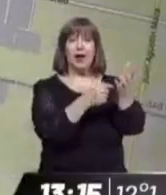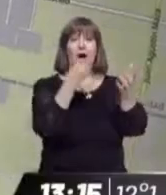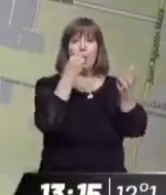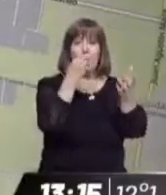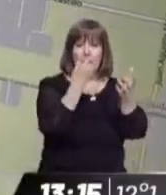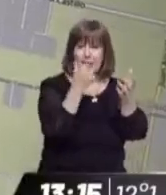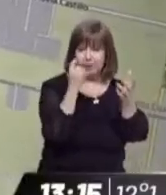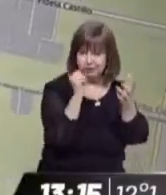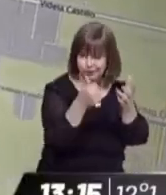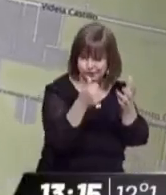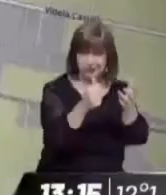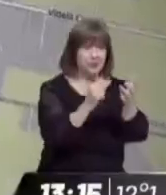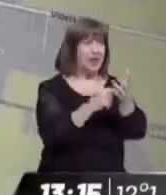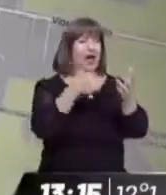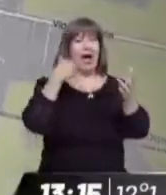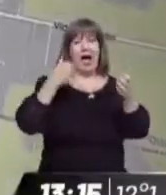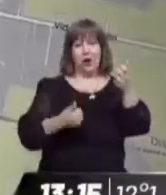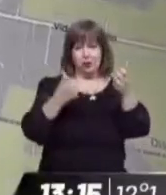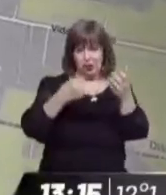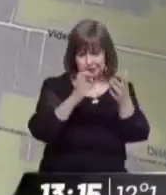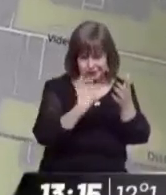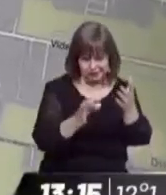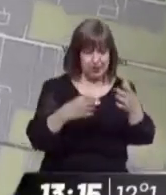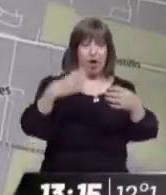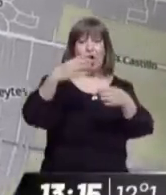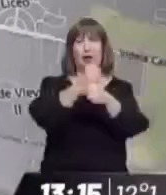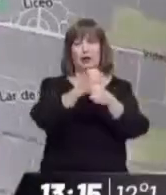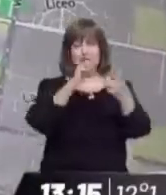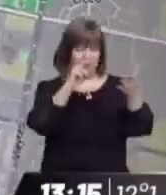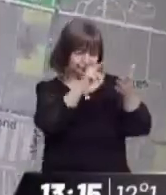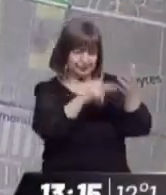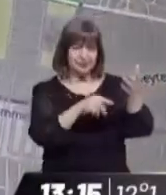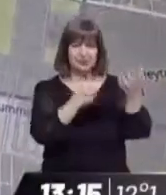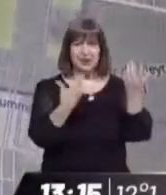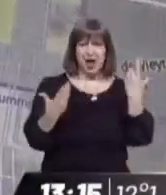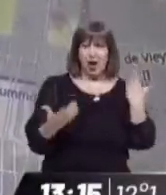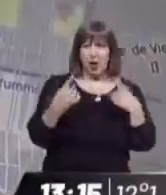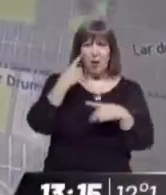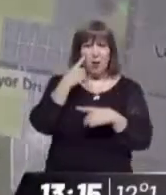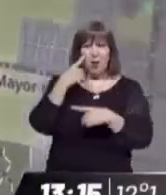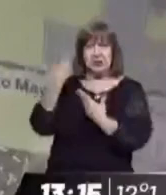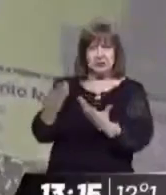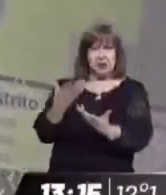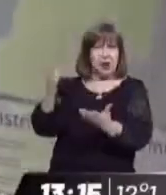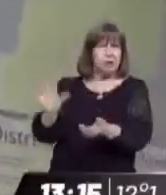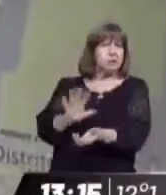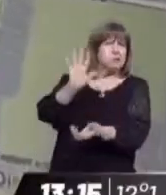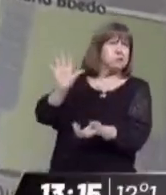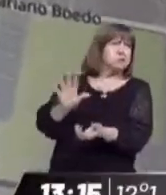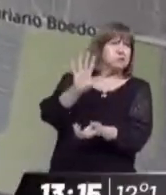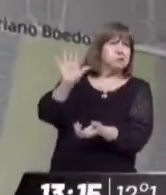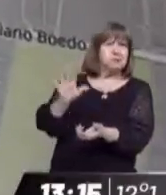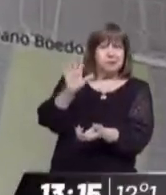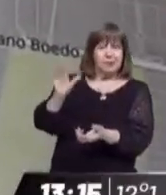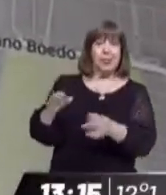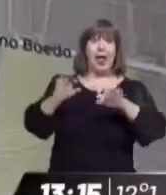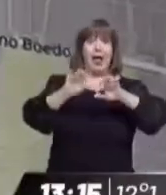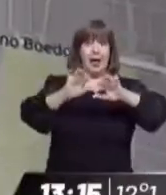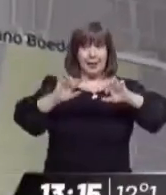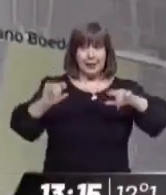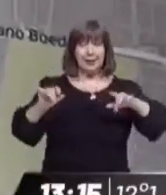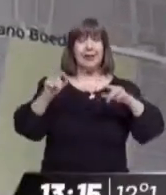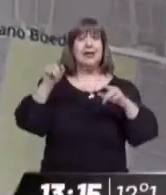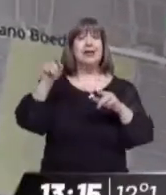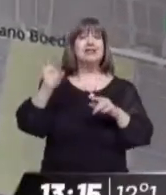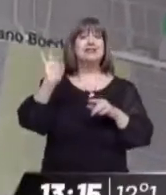comida pedimos un auto para viajar sabemos A qué hora pasa el colectivo con la gestión pública muchas veces eso es distinto esta plataforma nos permite